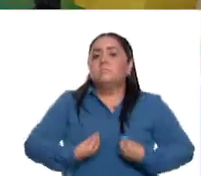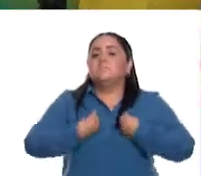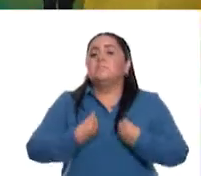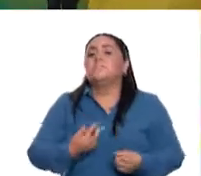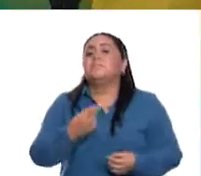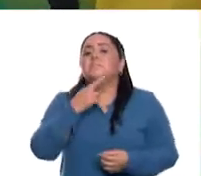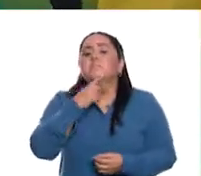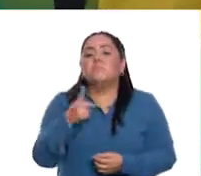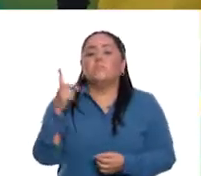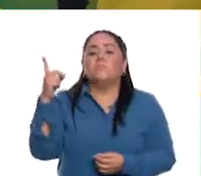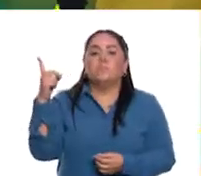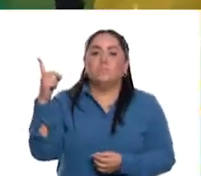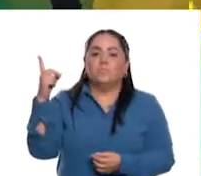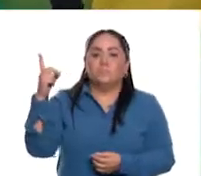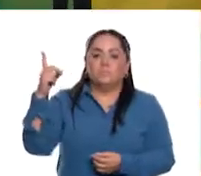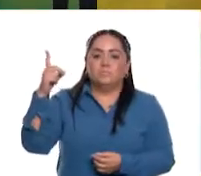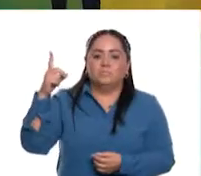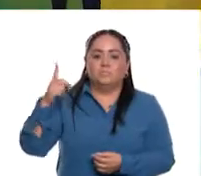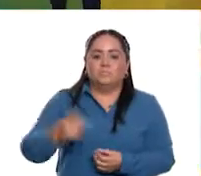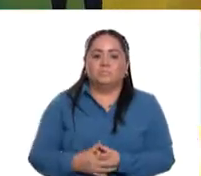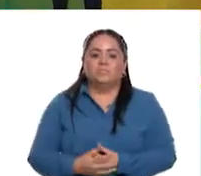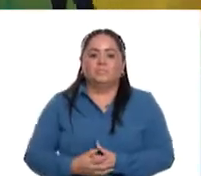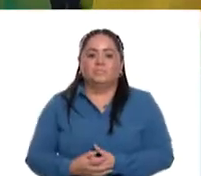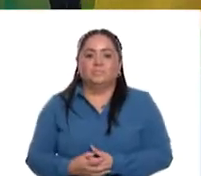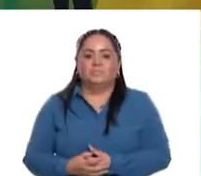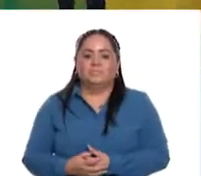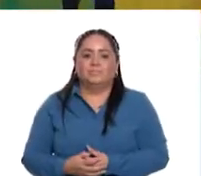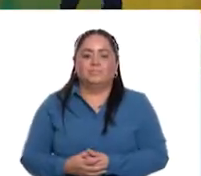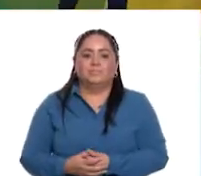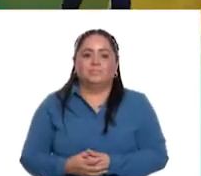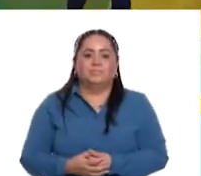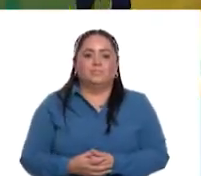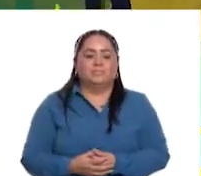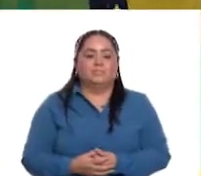a vivir mejor.